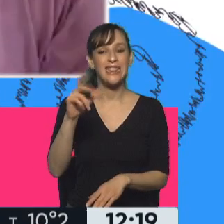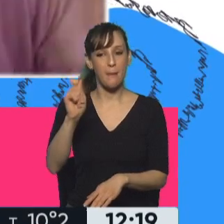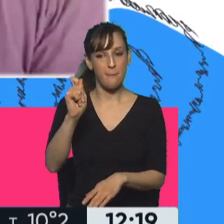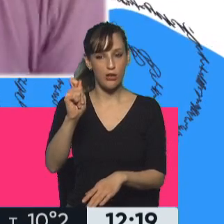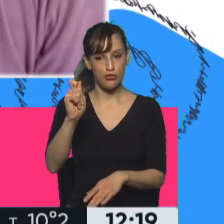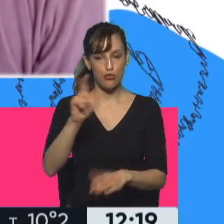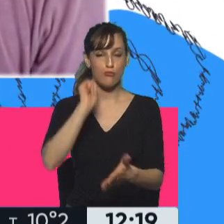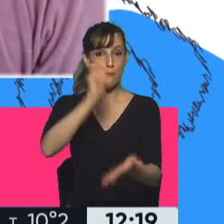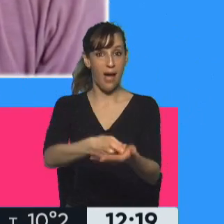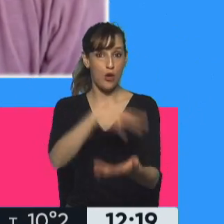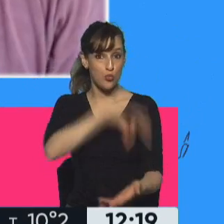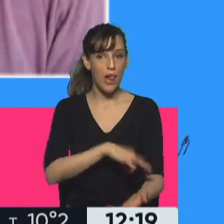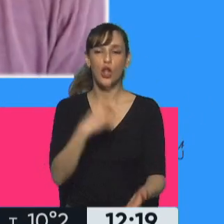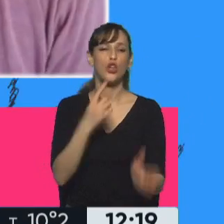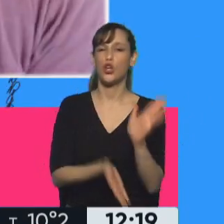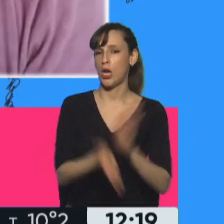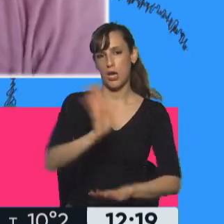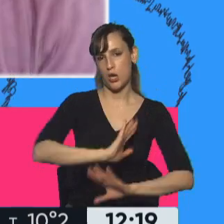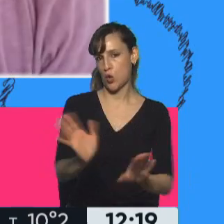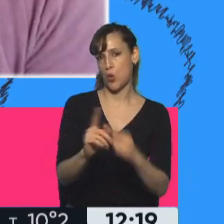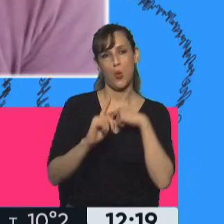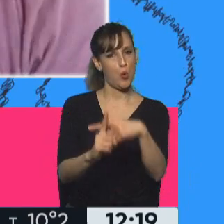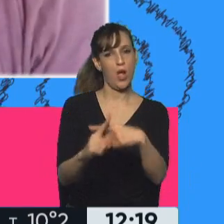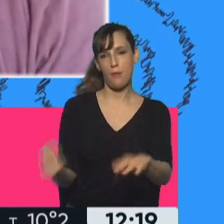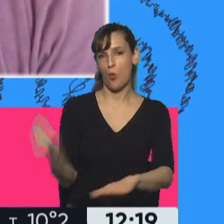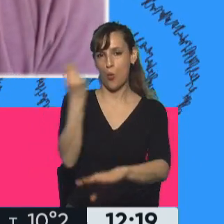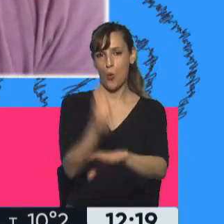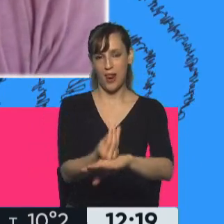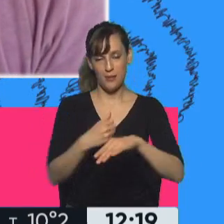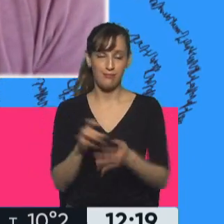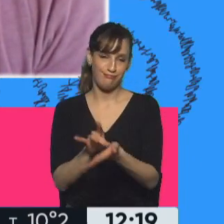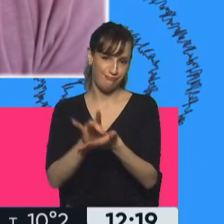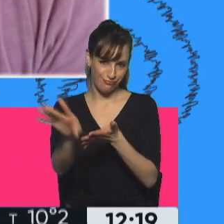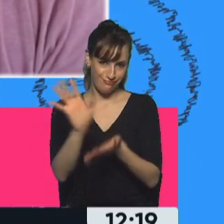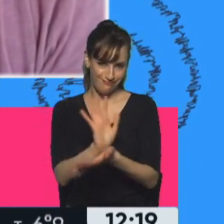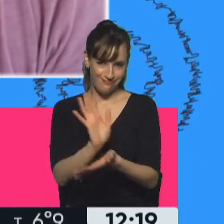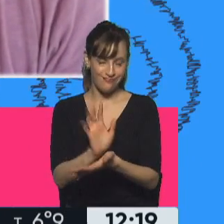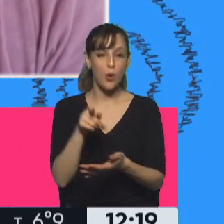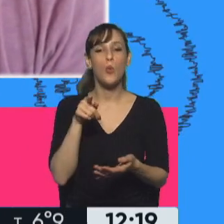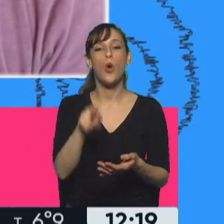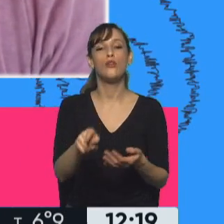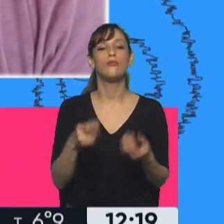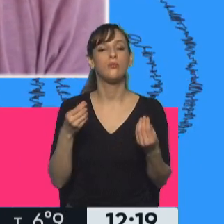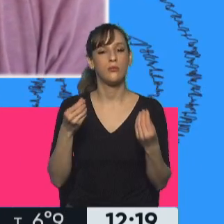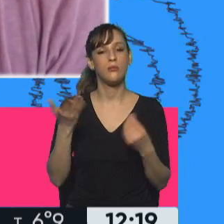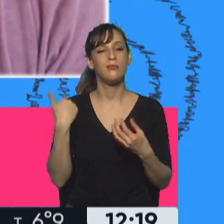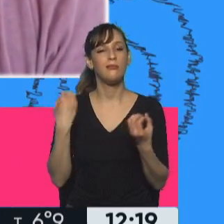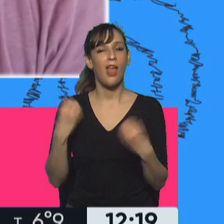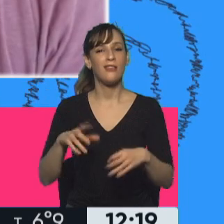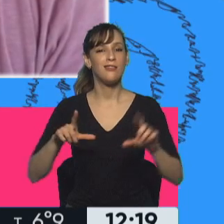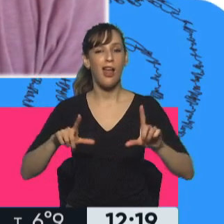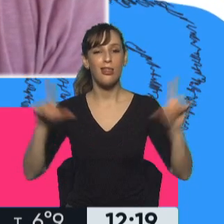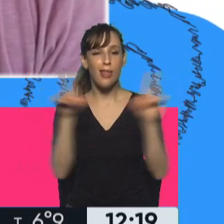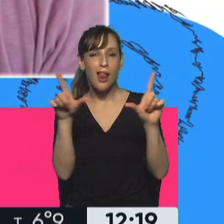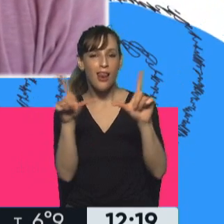30 pesos, no venga más. Qué divino. Pero bueno, pero digo, pero ¿cómo fue que empezaste en el mundo del espectáculo? ¿Cómo fue que